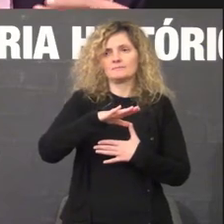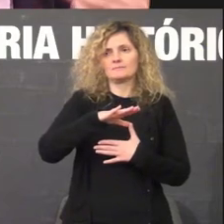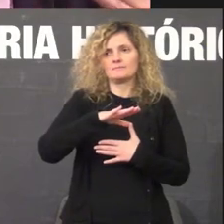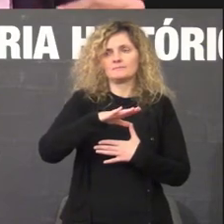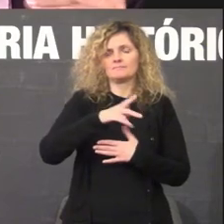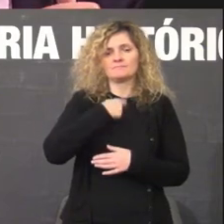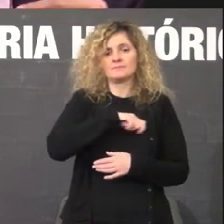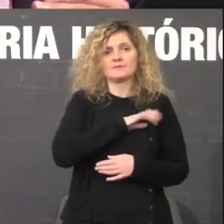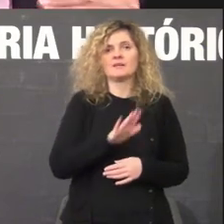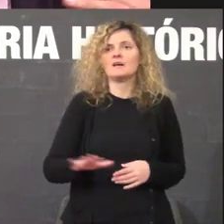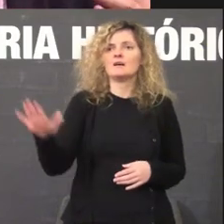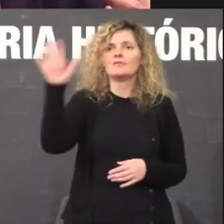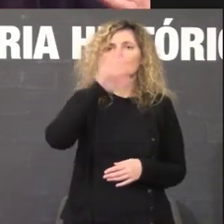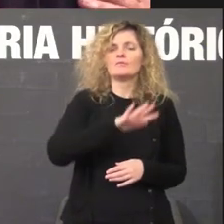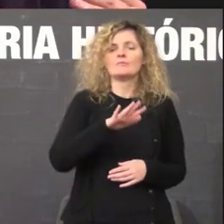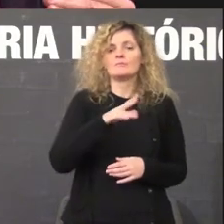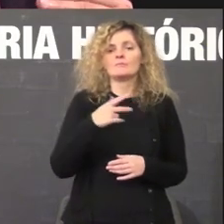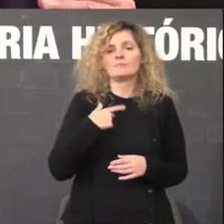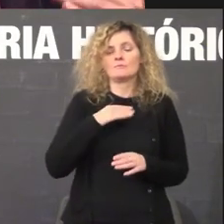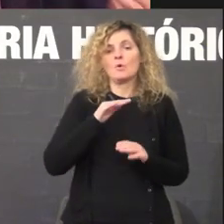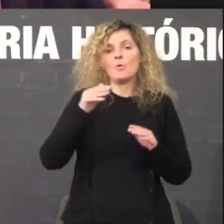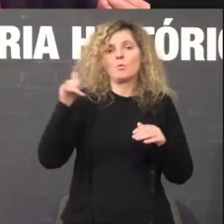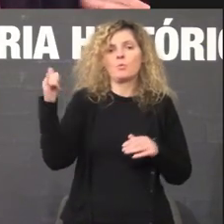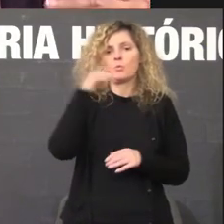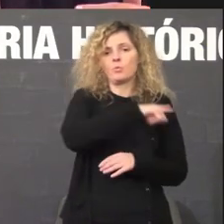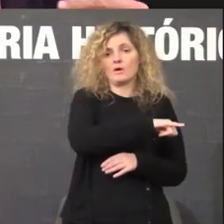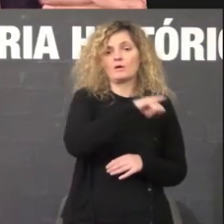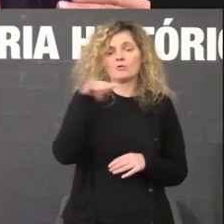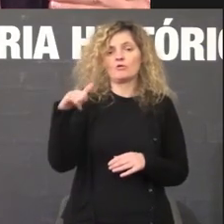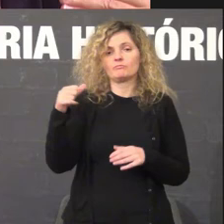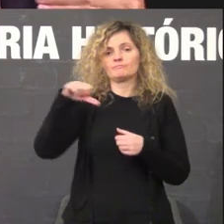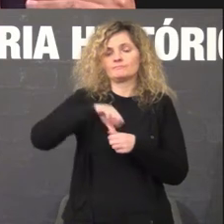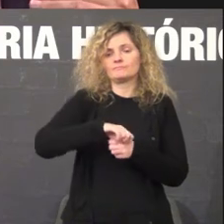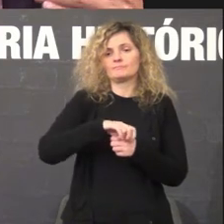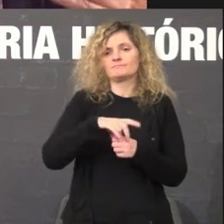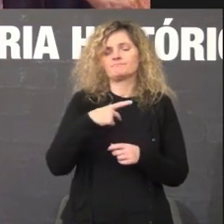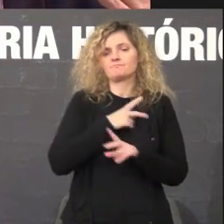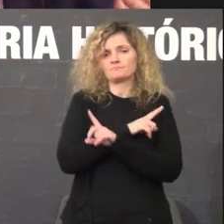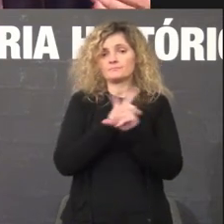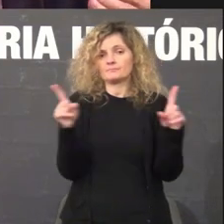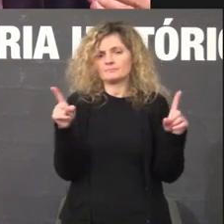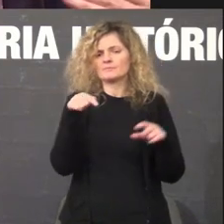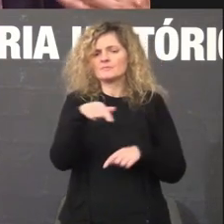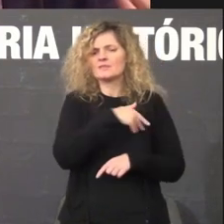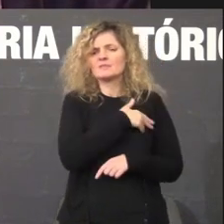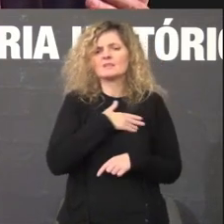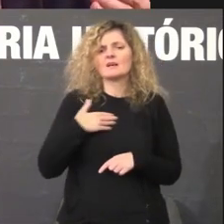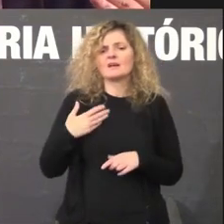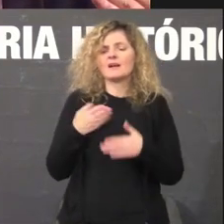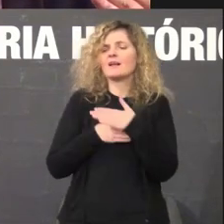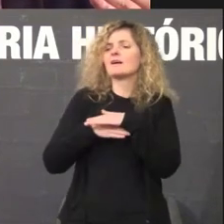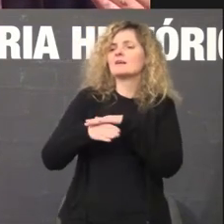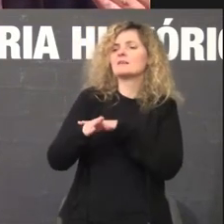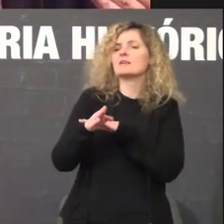en España, que venían a reabastecerse en vuelo, y se lo prohibió. ¿Por qué? Porque él quería que entrar